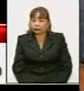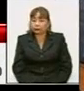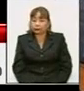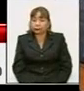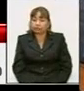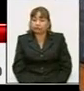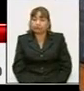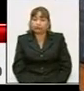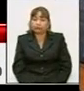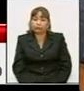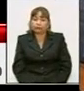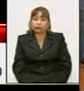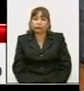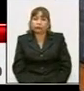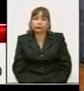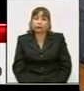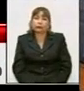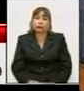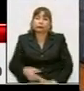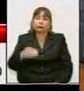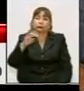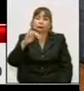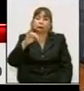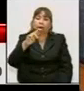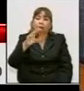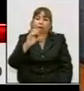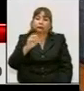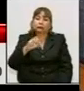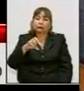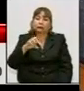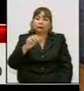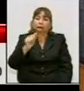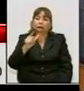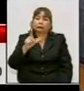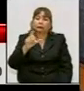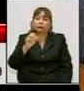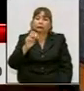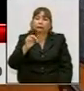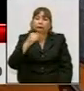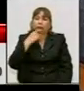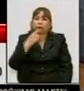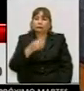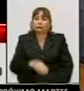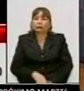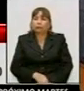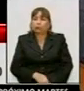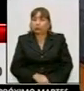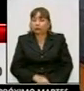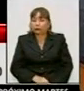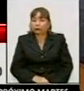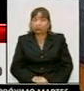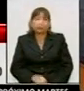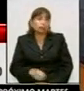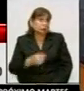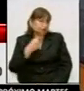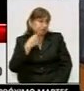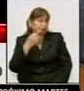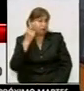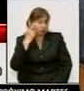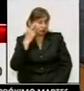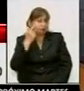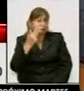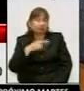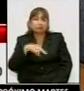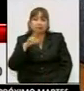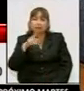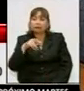Ok. ¿Al señor Marco Antonio Palomino Peña? Lo conozco porque he ido al gobierno regional